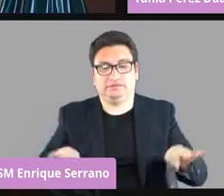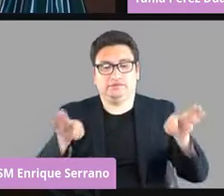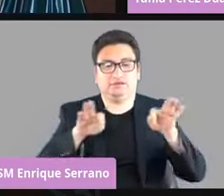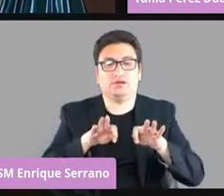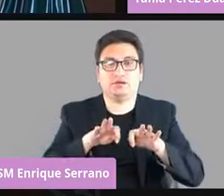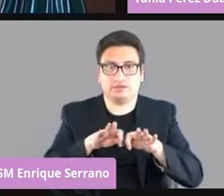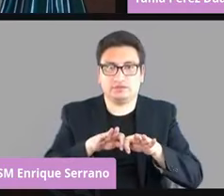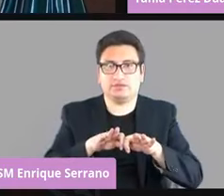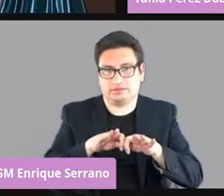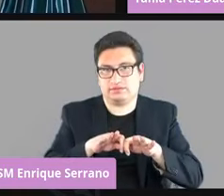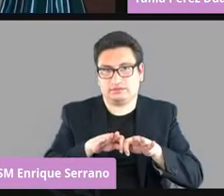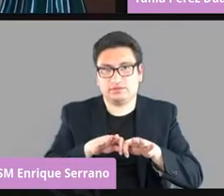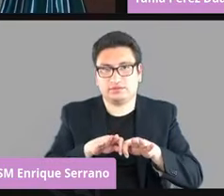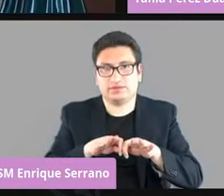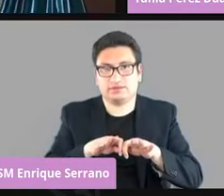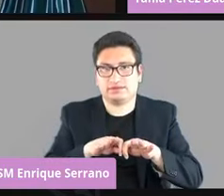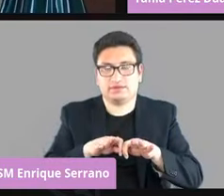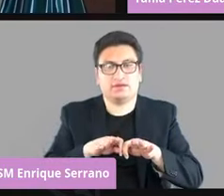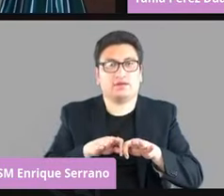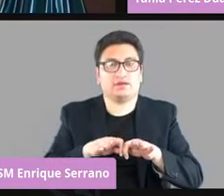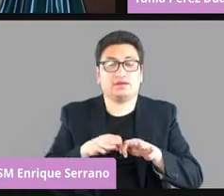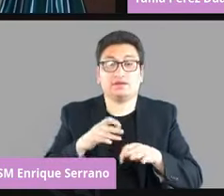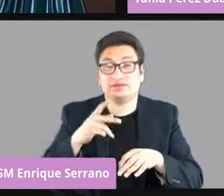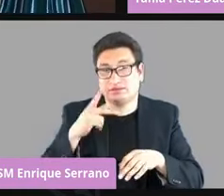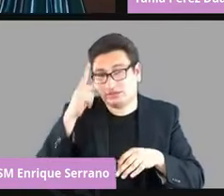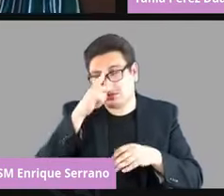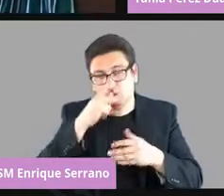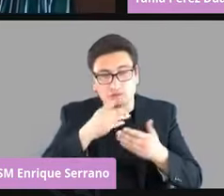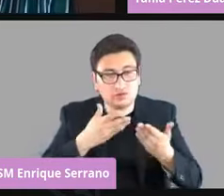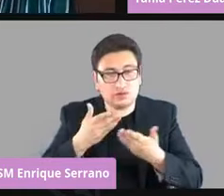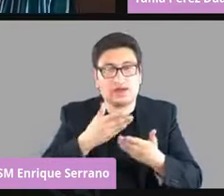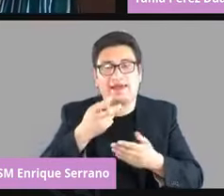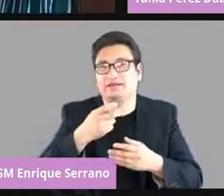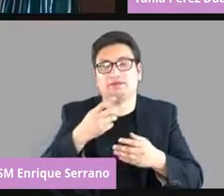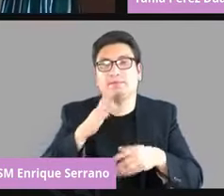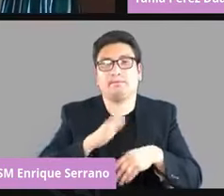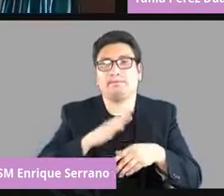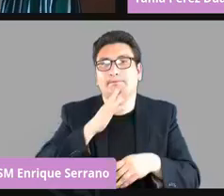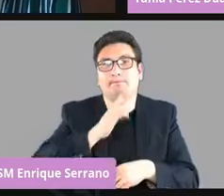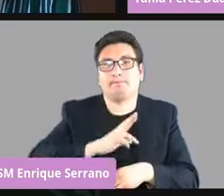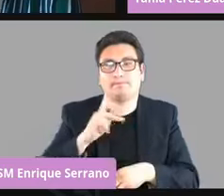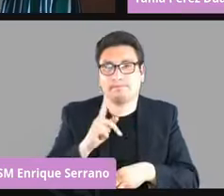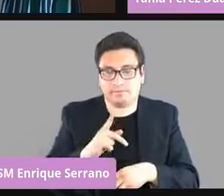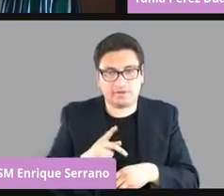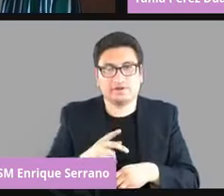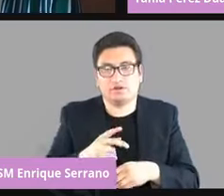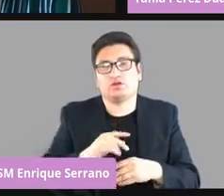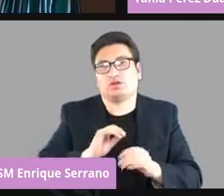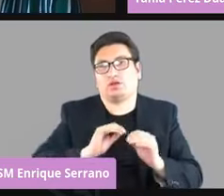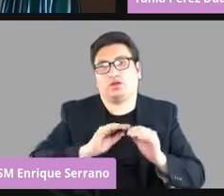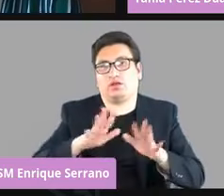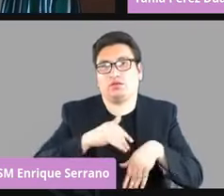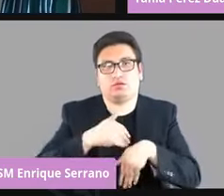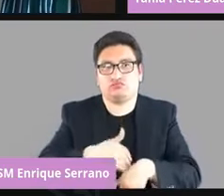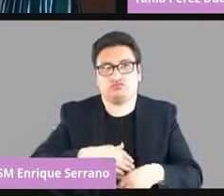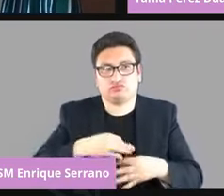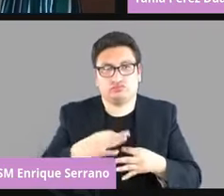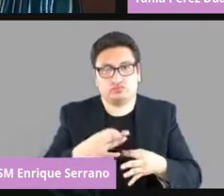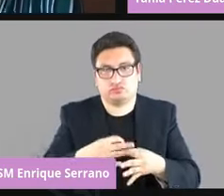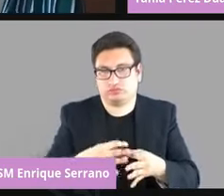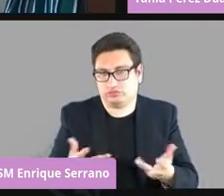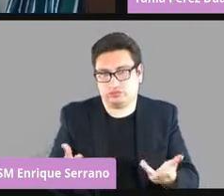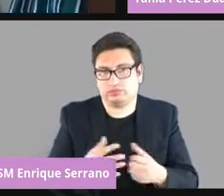de psicoeducativa es, ahora sí que, la mejor opción y obviamente llevarlo a cabo, ¿no? No nada más quedarnos